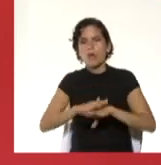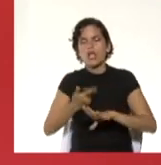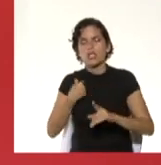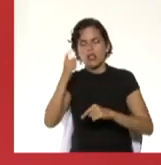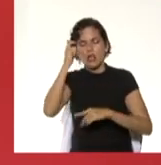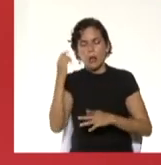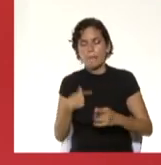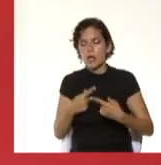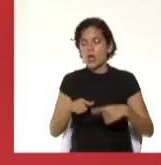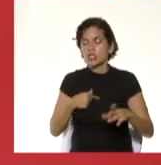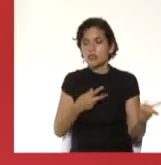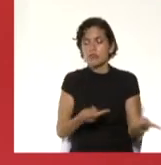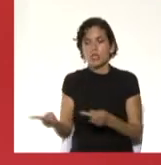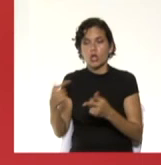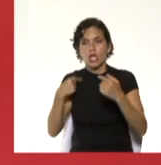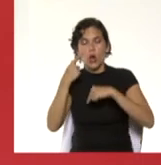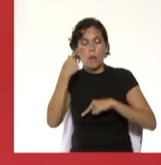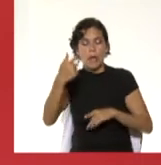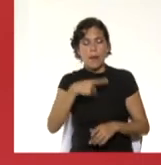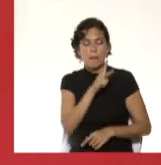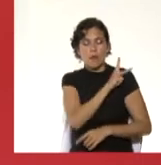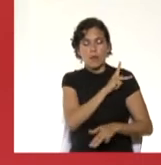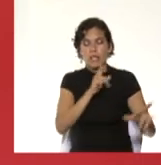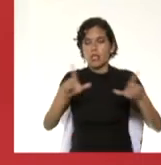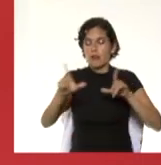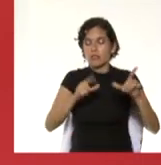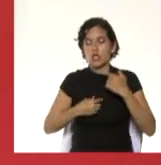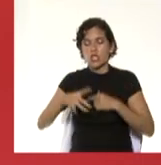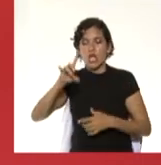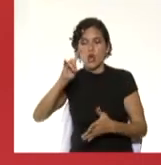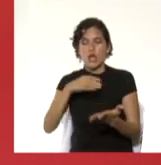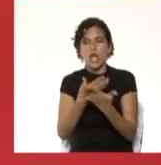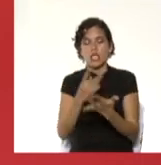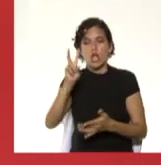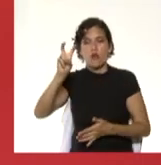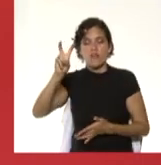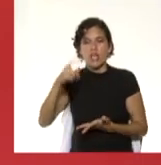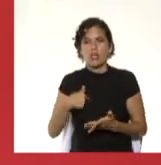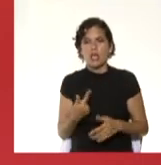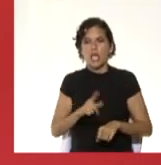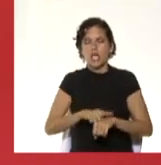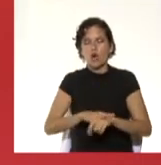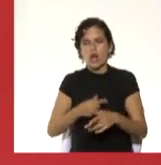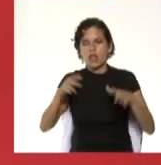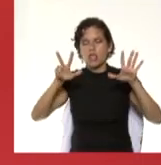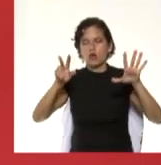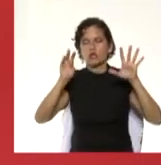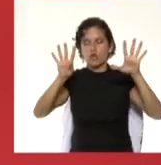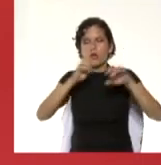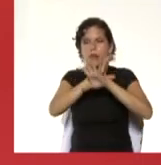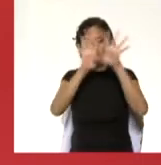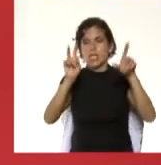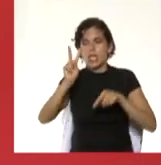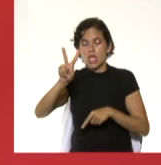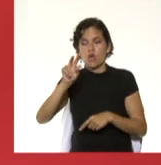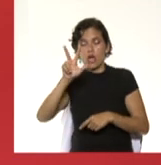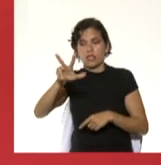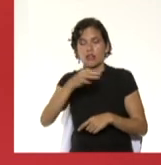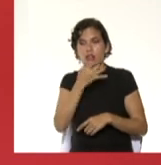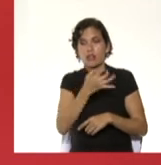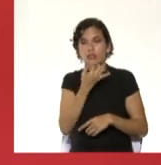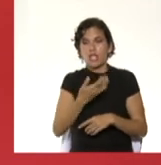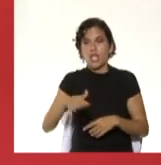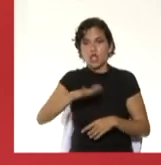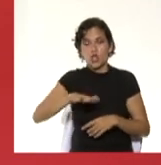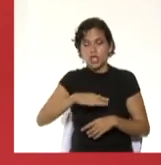nos sintonicen a través de la pantalla de Vive TV de lunes a viernes. ¿En qué horario? De 8 a 9 de la mañana y de 2 a 3 de